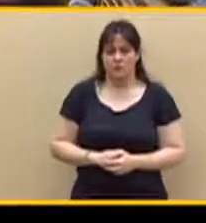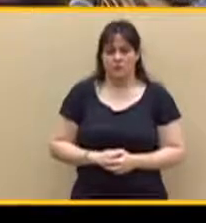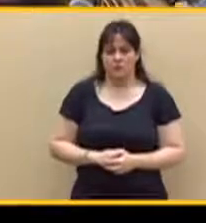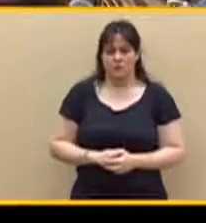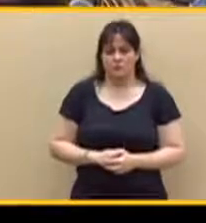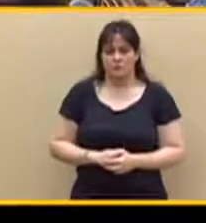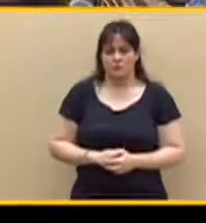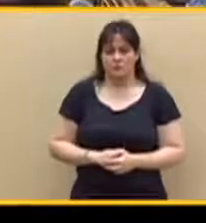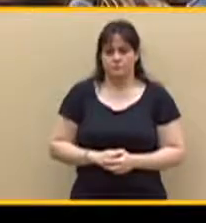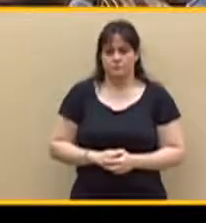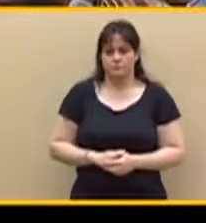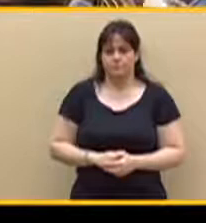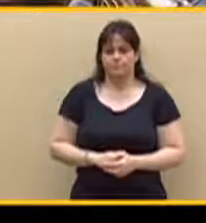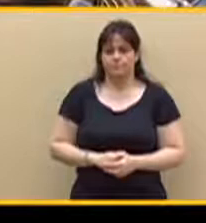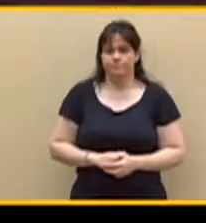Miren,